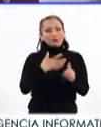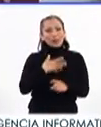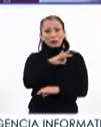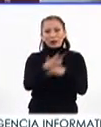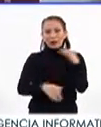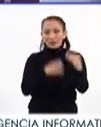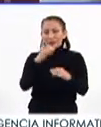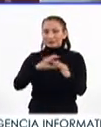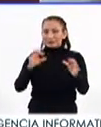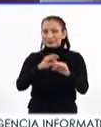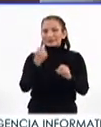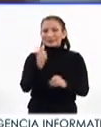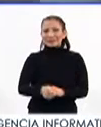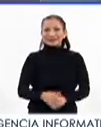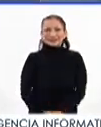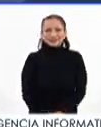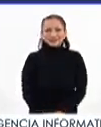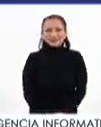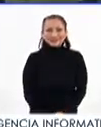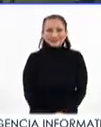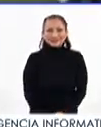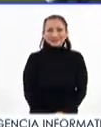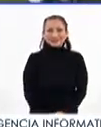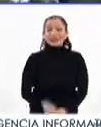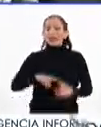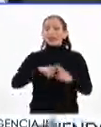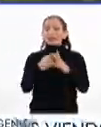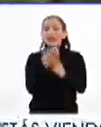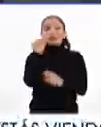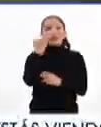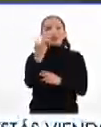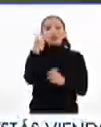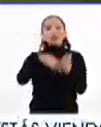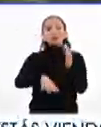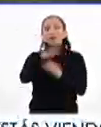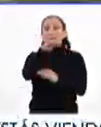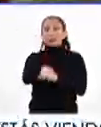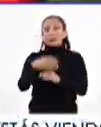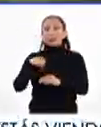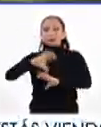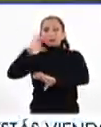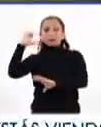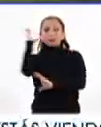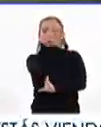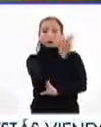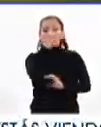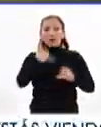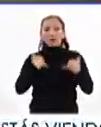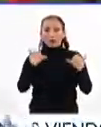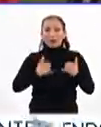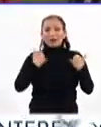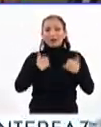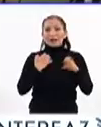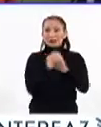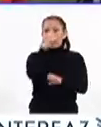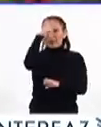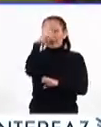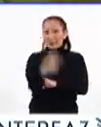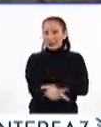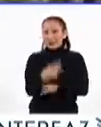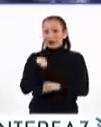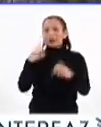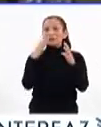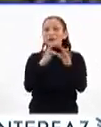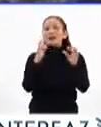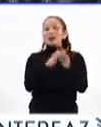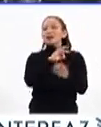tenemos todos los detalles. Inició la temporada 2019 del fútbol americano juvenil del Estado de México y